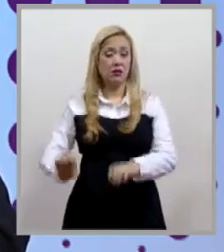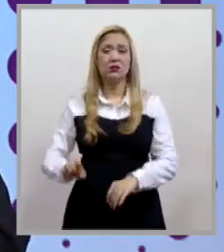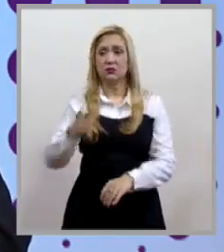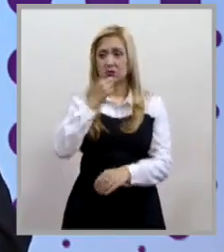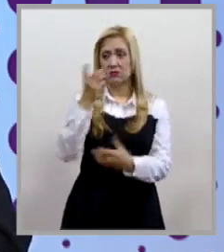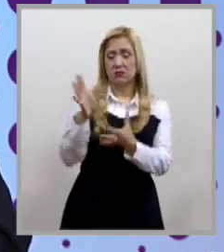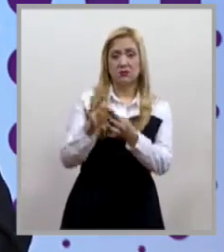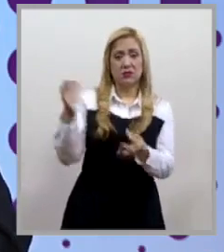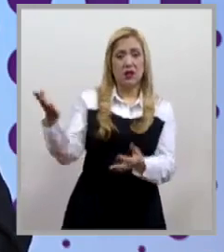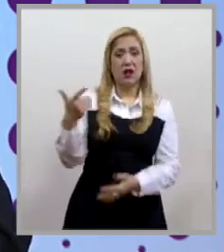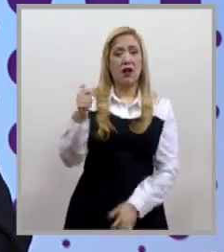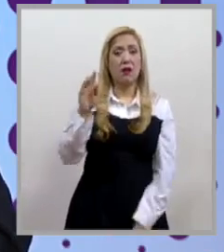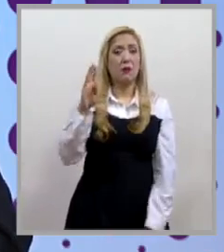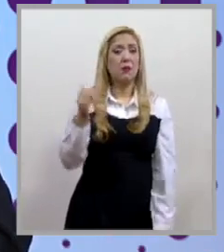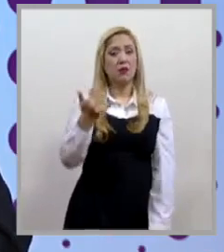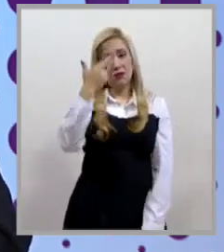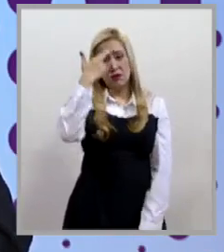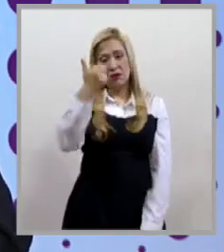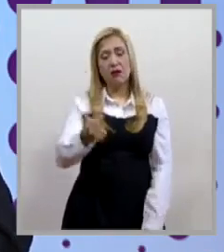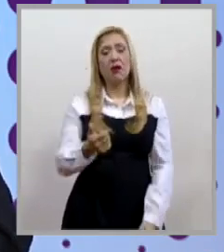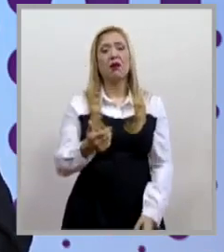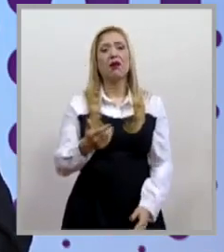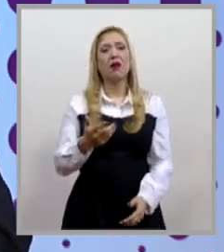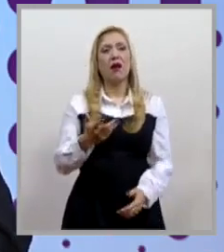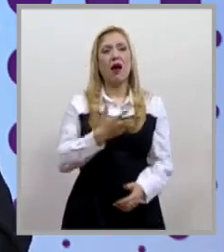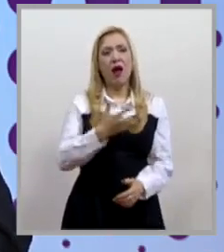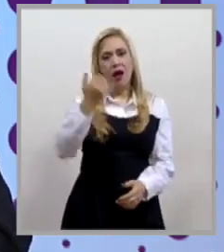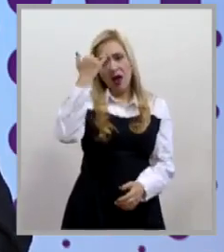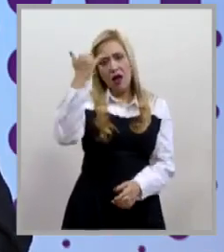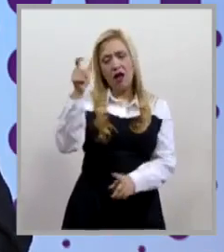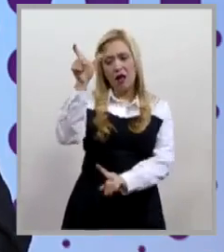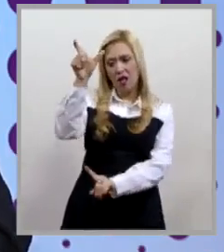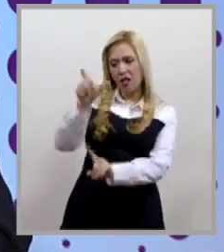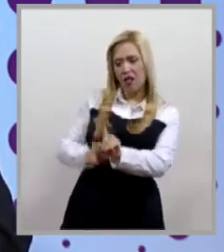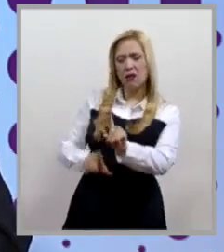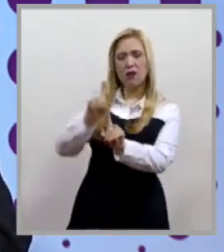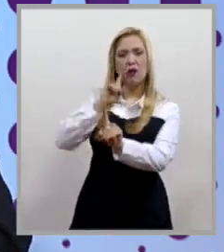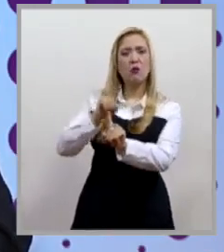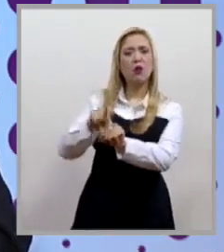Gaby, existe la presencia de estereotipos que